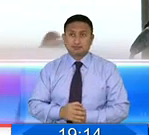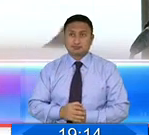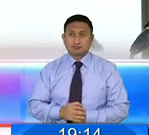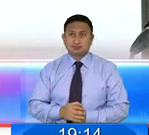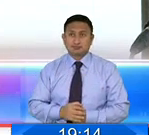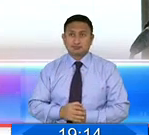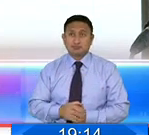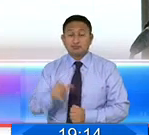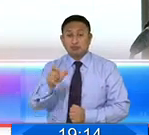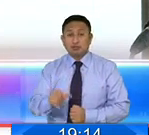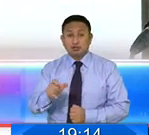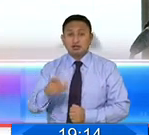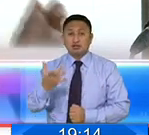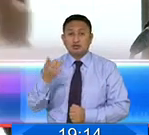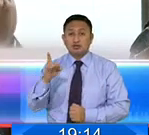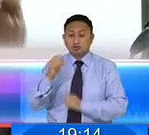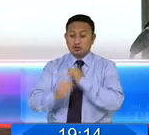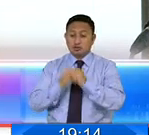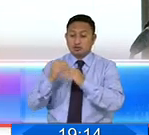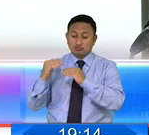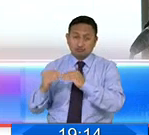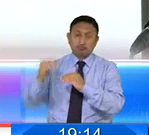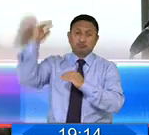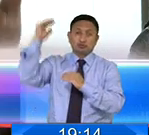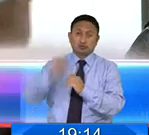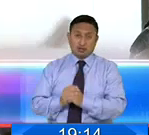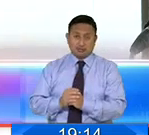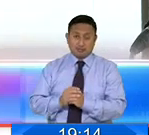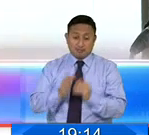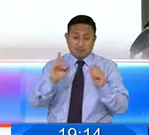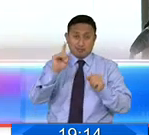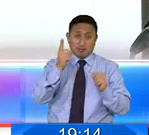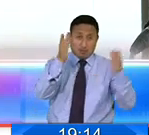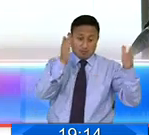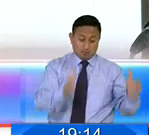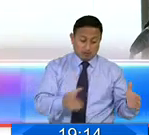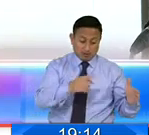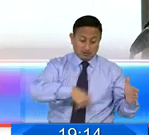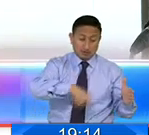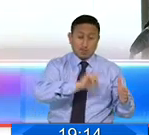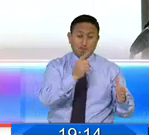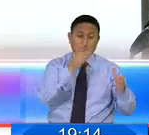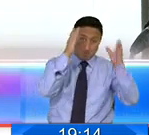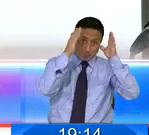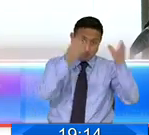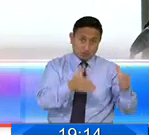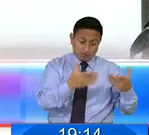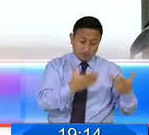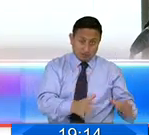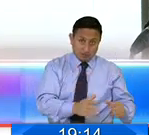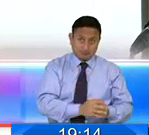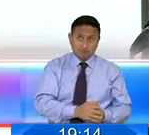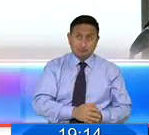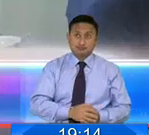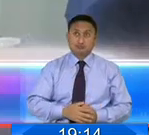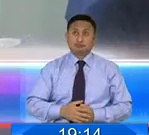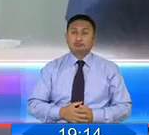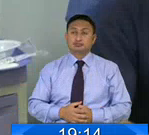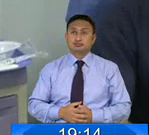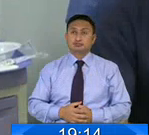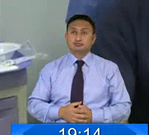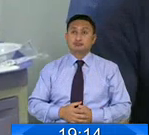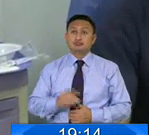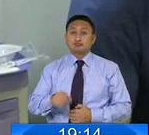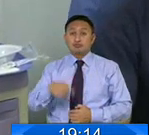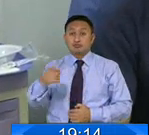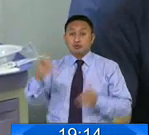son población de 18 años para arriba, luego de haber terminado con la población vulnerable y adultos mayores, que es nuestra prioridad. En esta